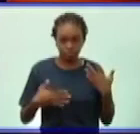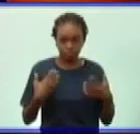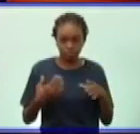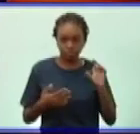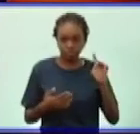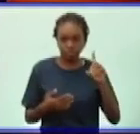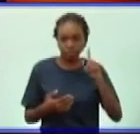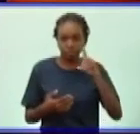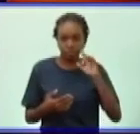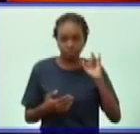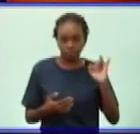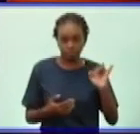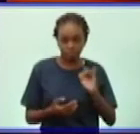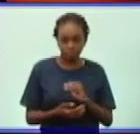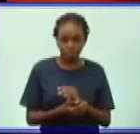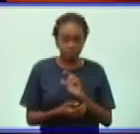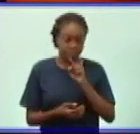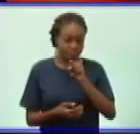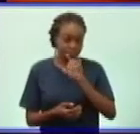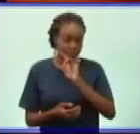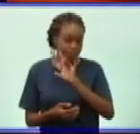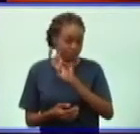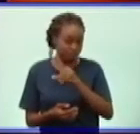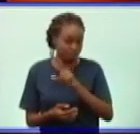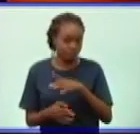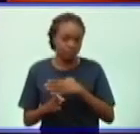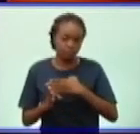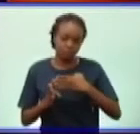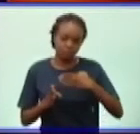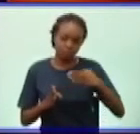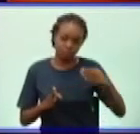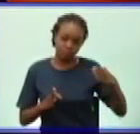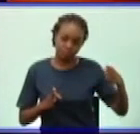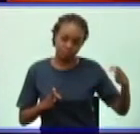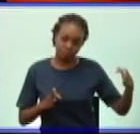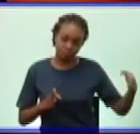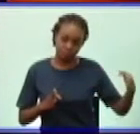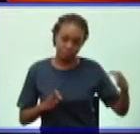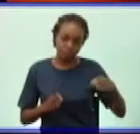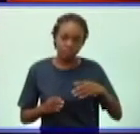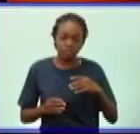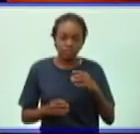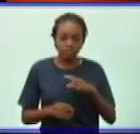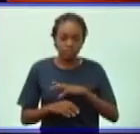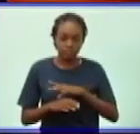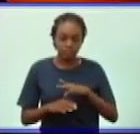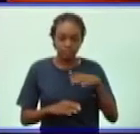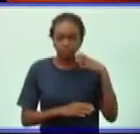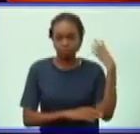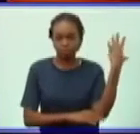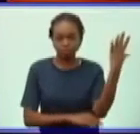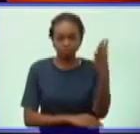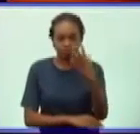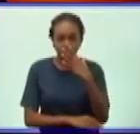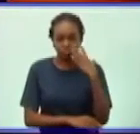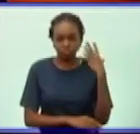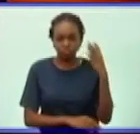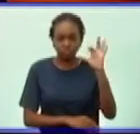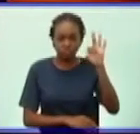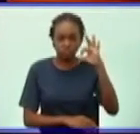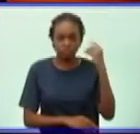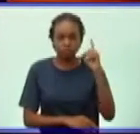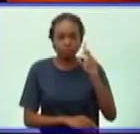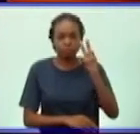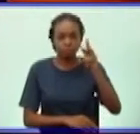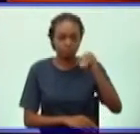en la 15, ustedes van a determinar la distancia que se mueve la Tierra alrededor del Sol en 1 minuto